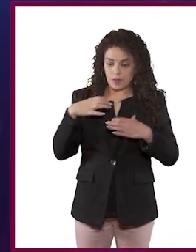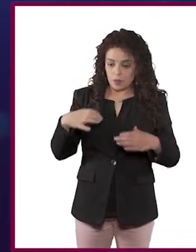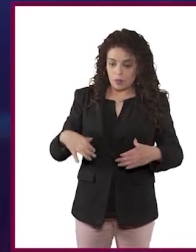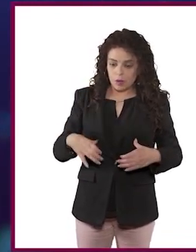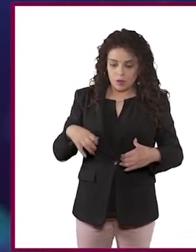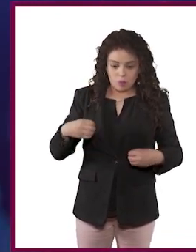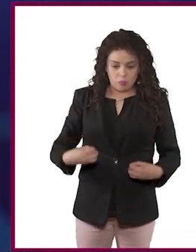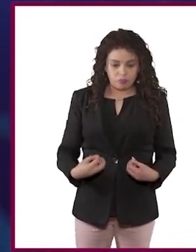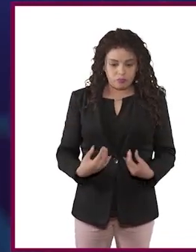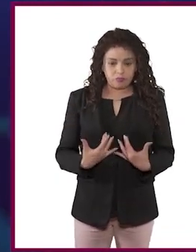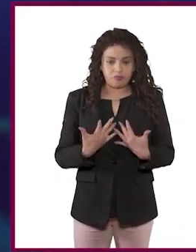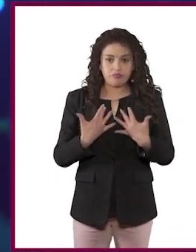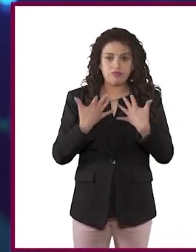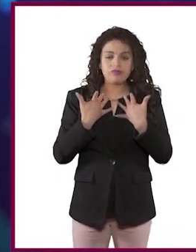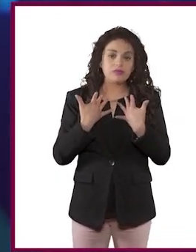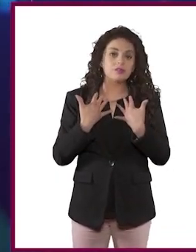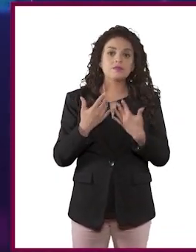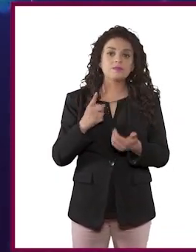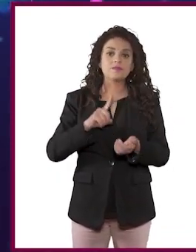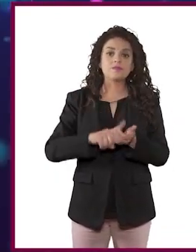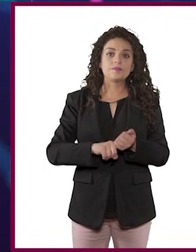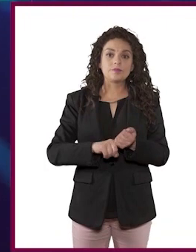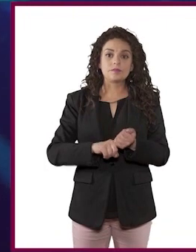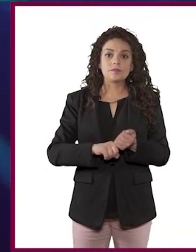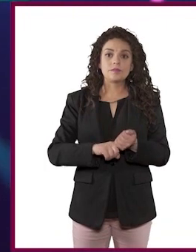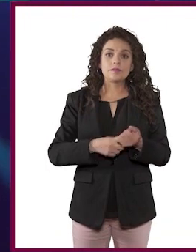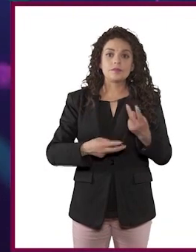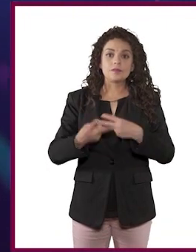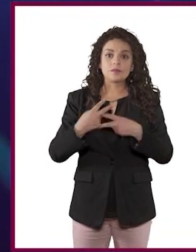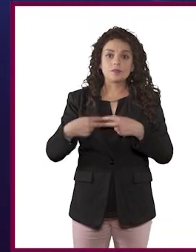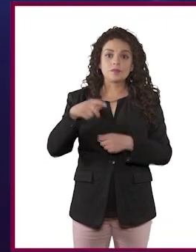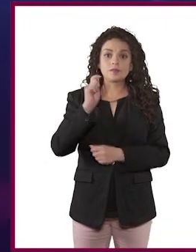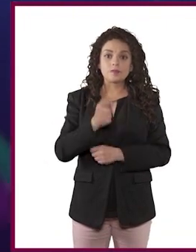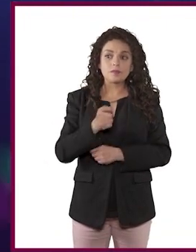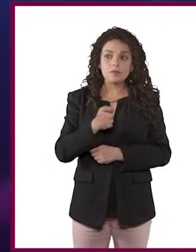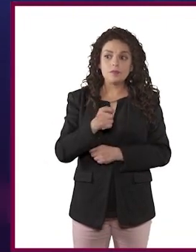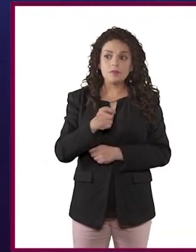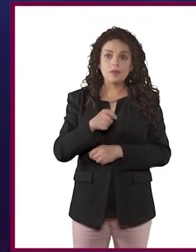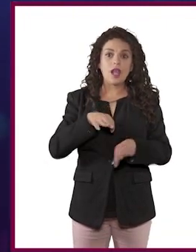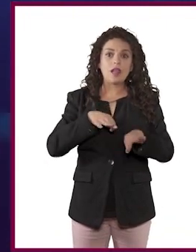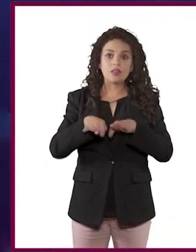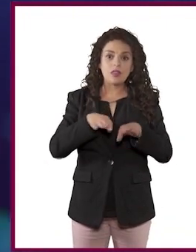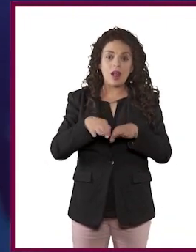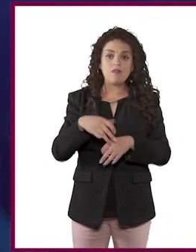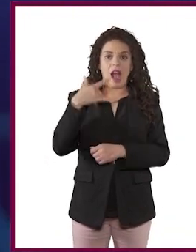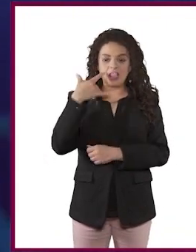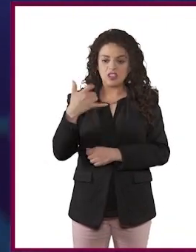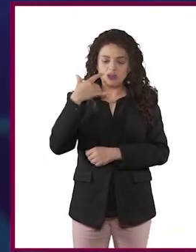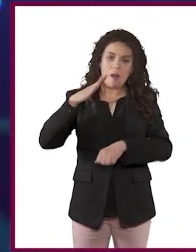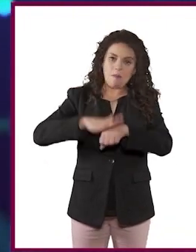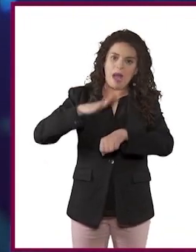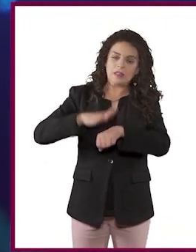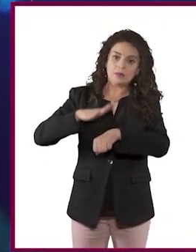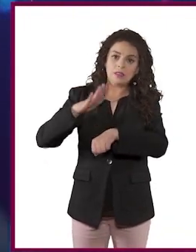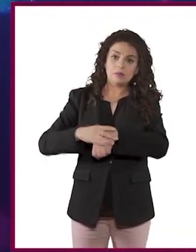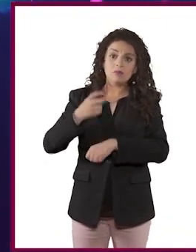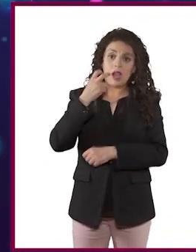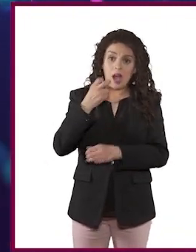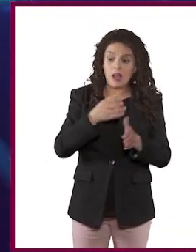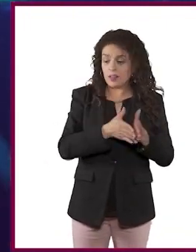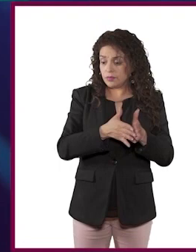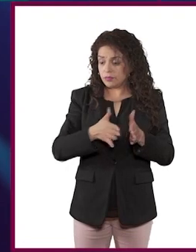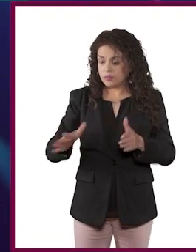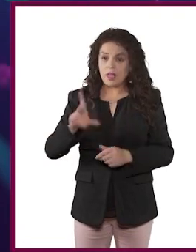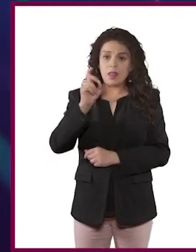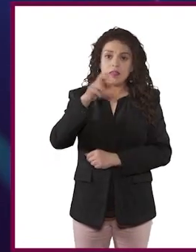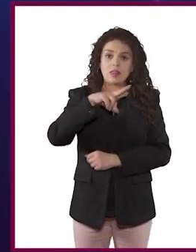a accionar todo nuestro cuerpo y lo ponemos a trabajar en estados de exigencia total. Y esto a la larga va deteriorando